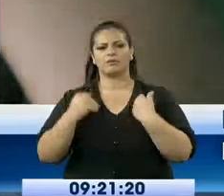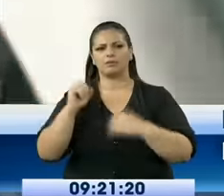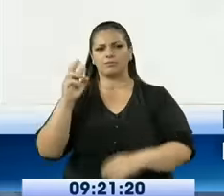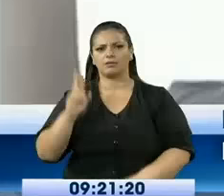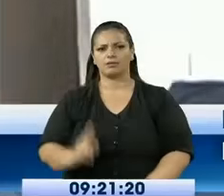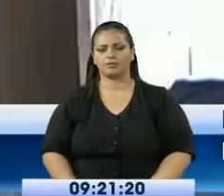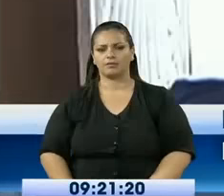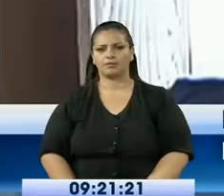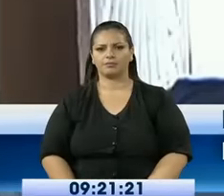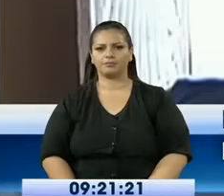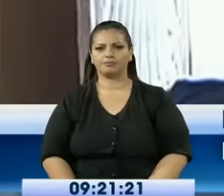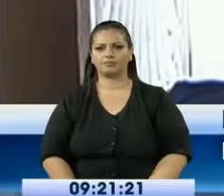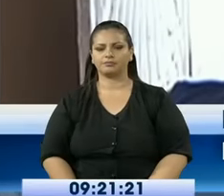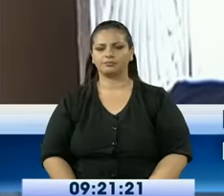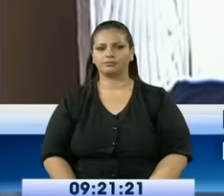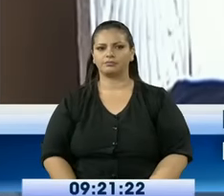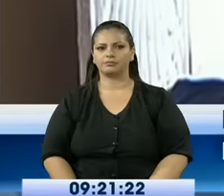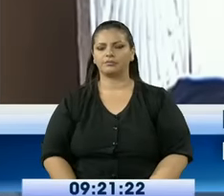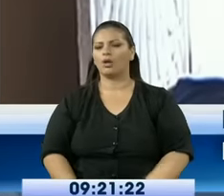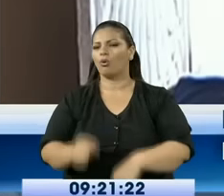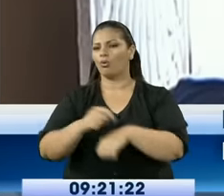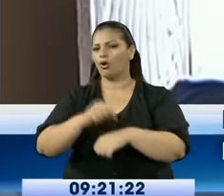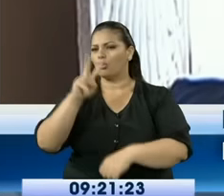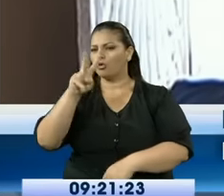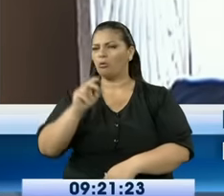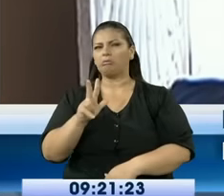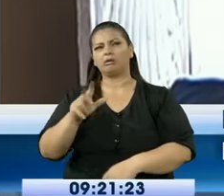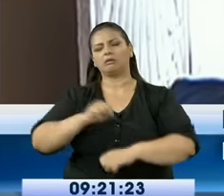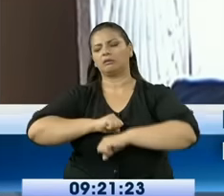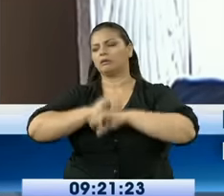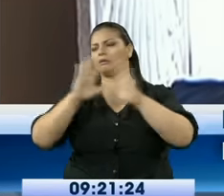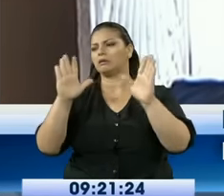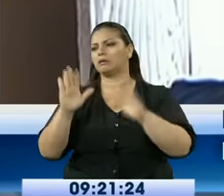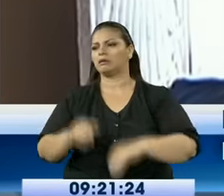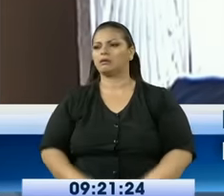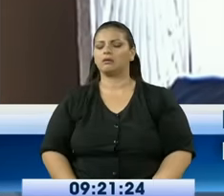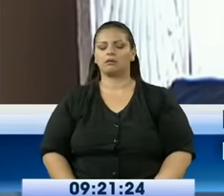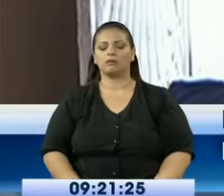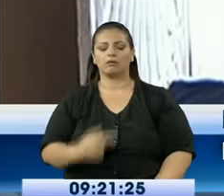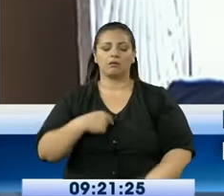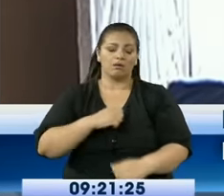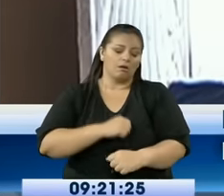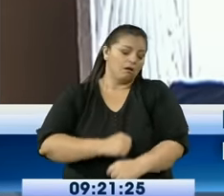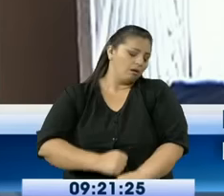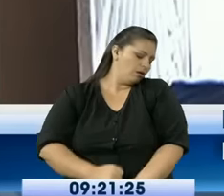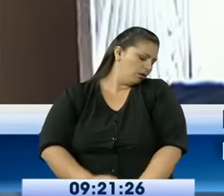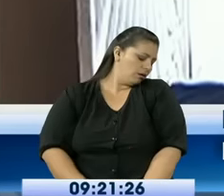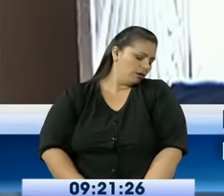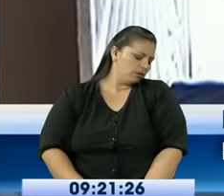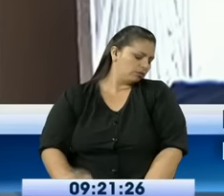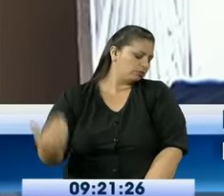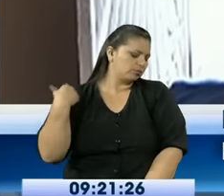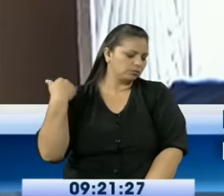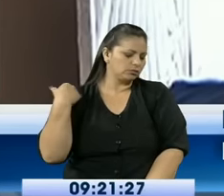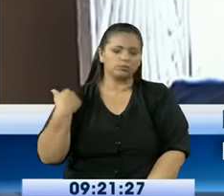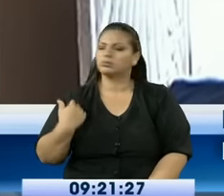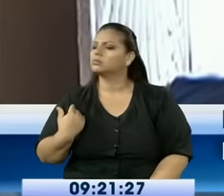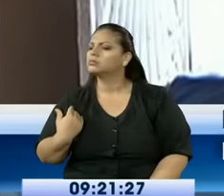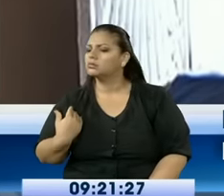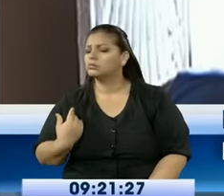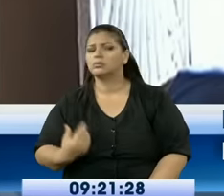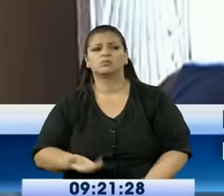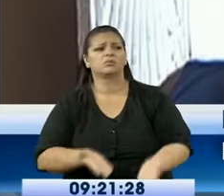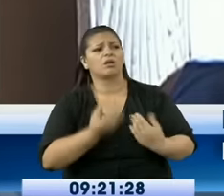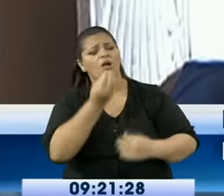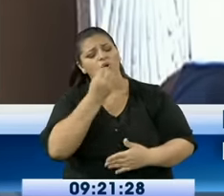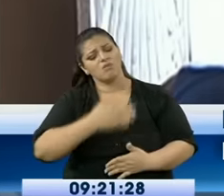estómago. Ellos a veces vienen a las 2, 3 de la mañana a pedirme comida. Yo a esa hora me levanto y les preparo algo para que coman.